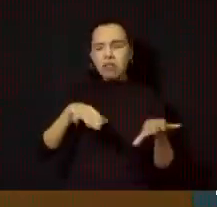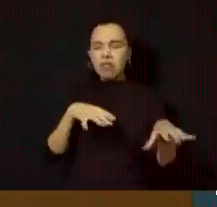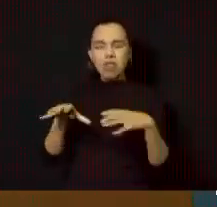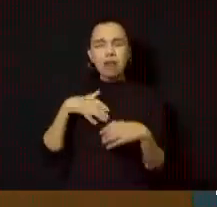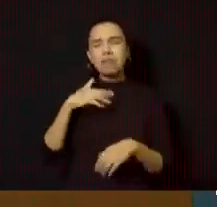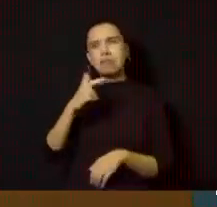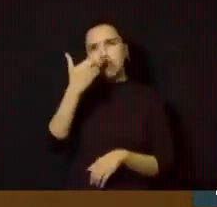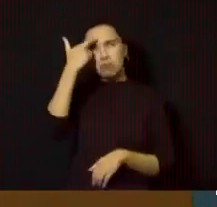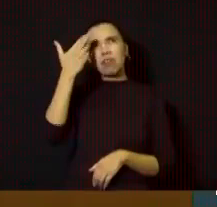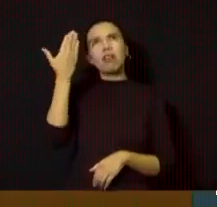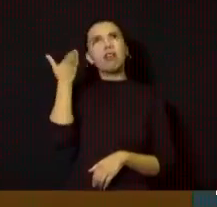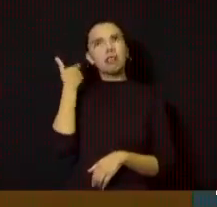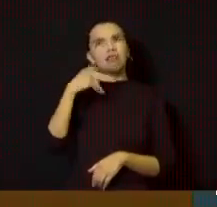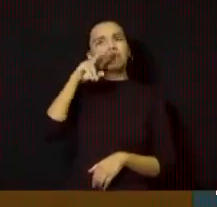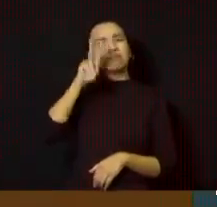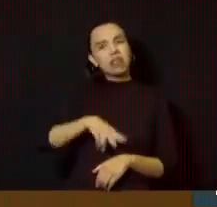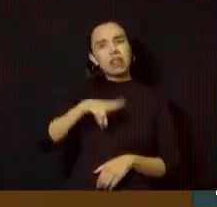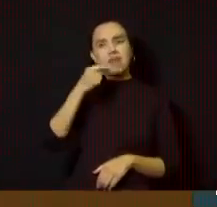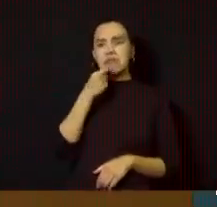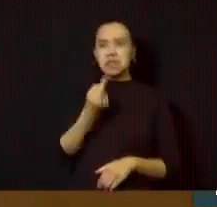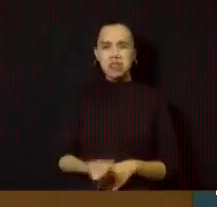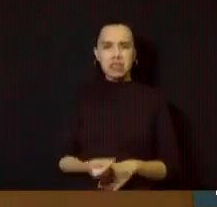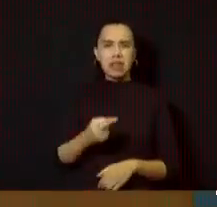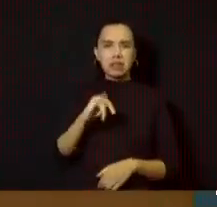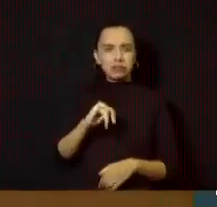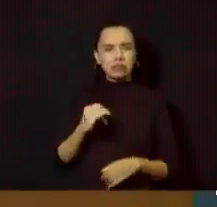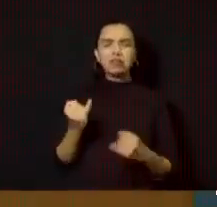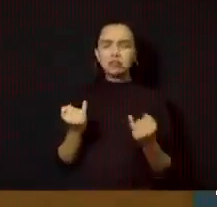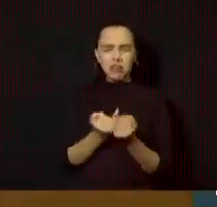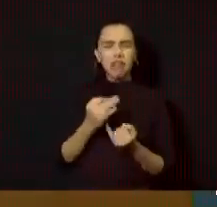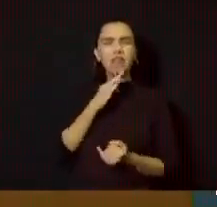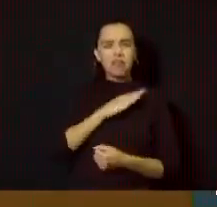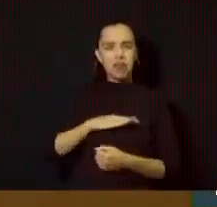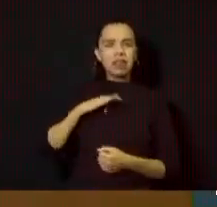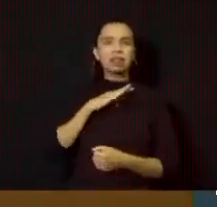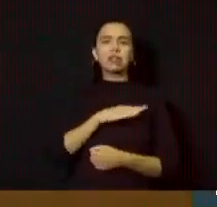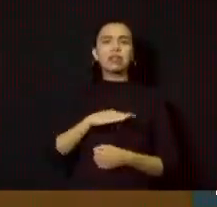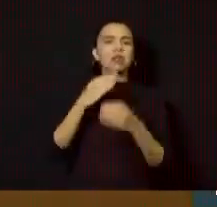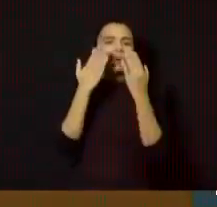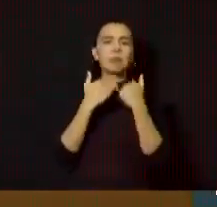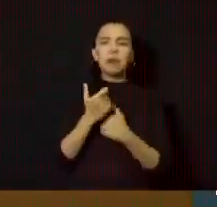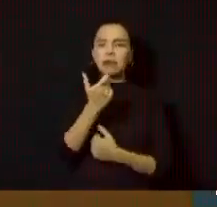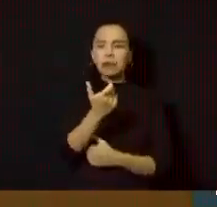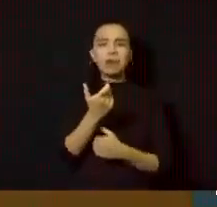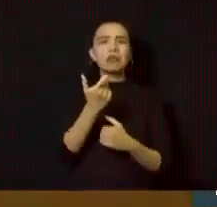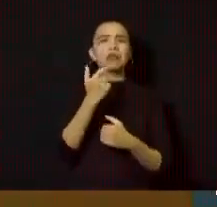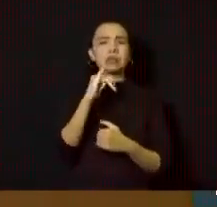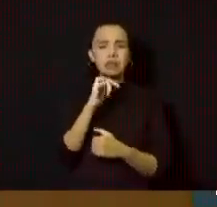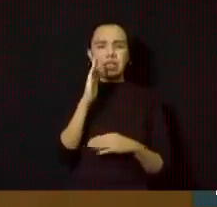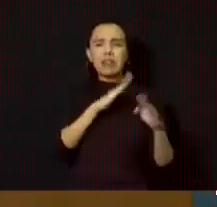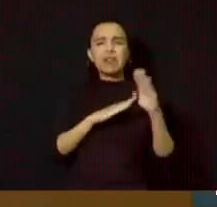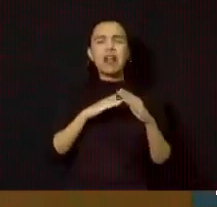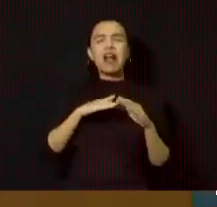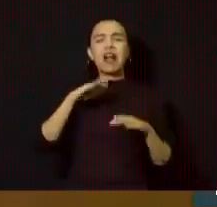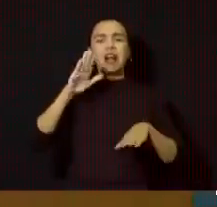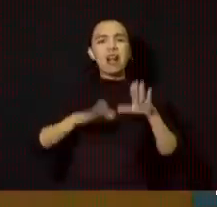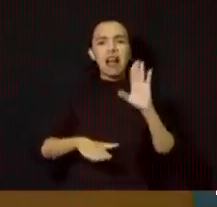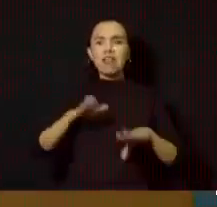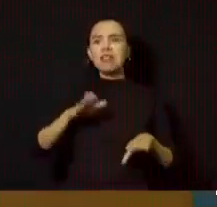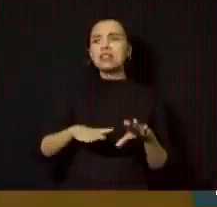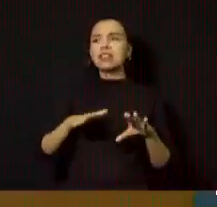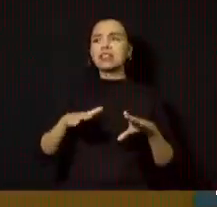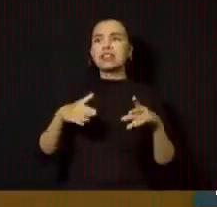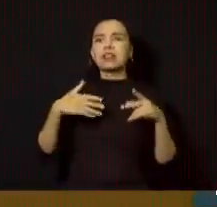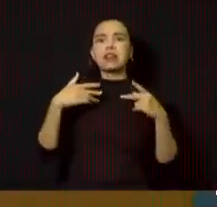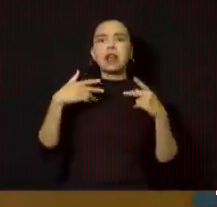recordando y revisándome, pues sí, mi niñez ha sido feliz también, a pesar que no había, a lo mejor a veces el mundo comercial te hace